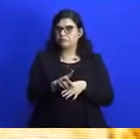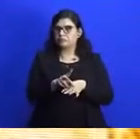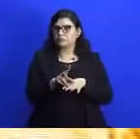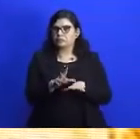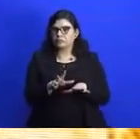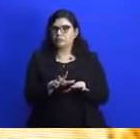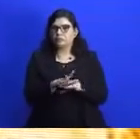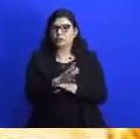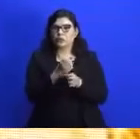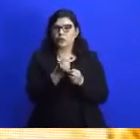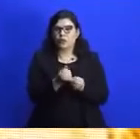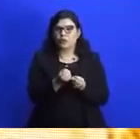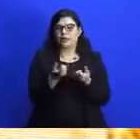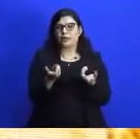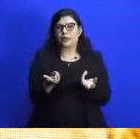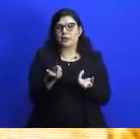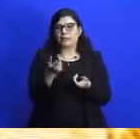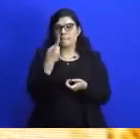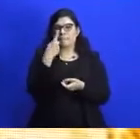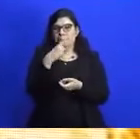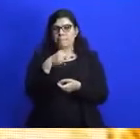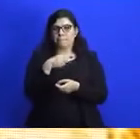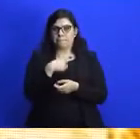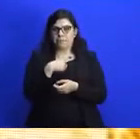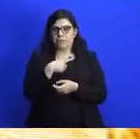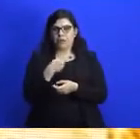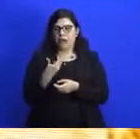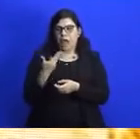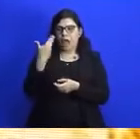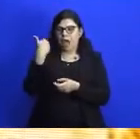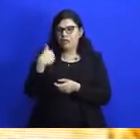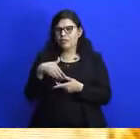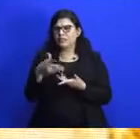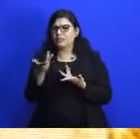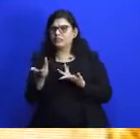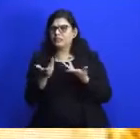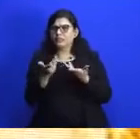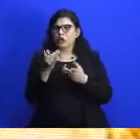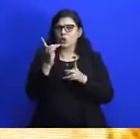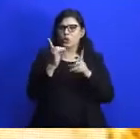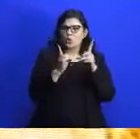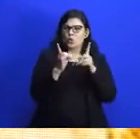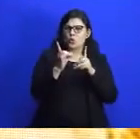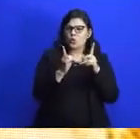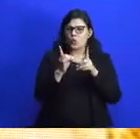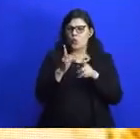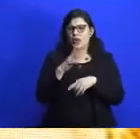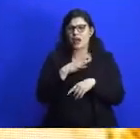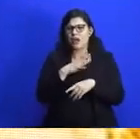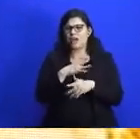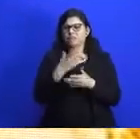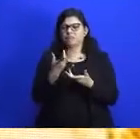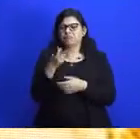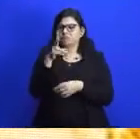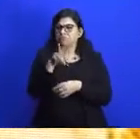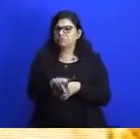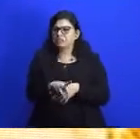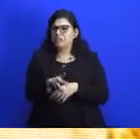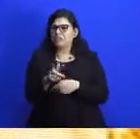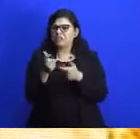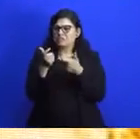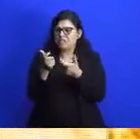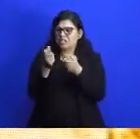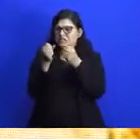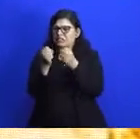nosotros. Y en mi vida personal antes había mucha incertidumbre porque pues sí, no teníamos precios